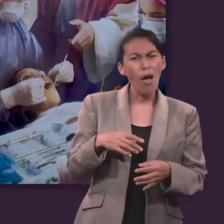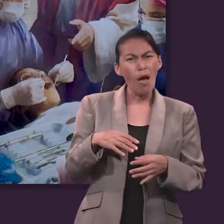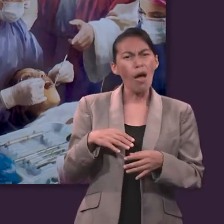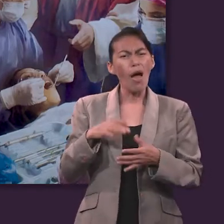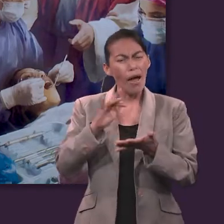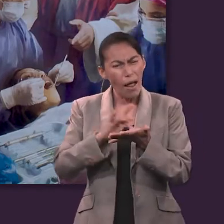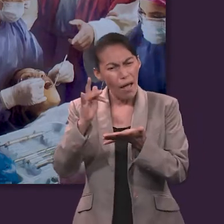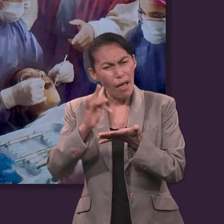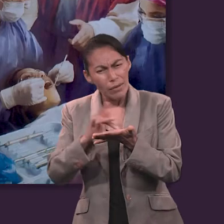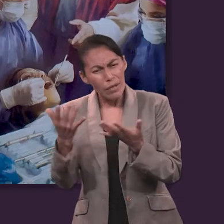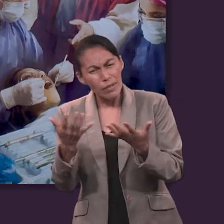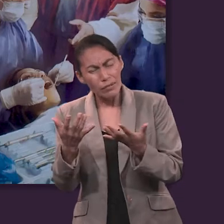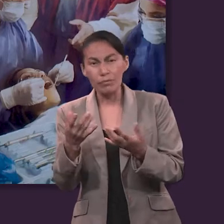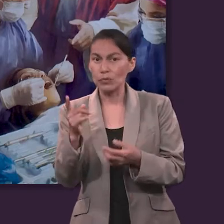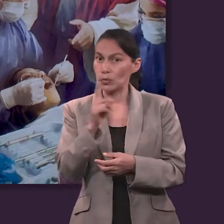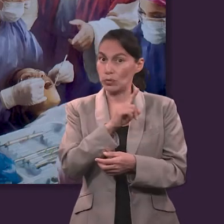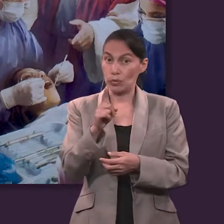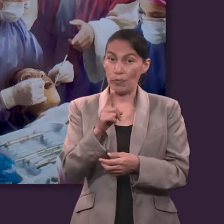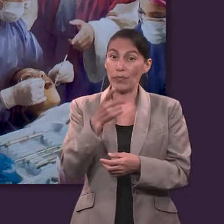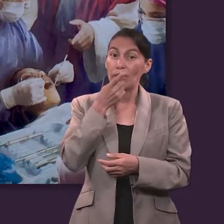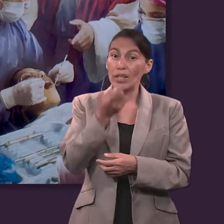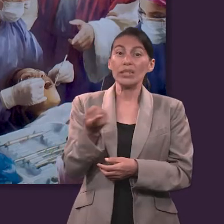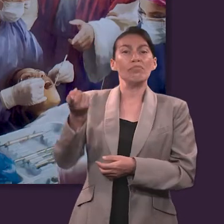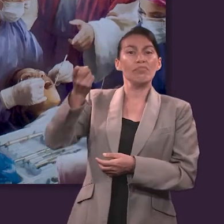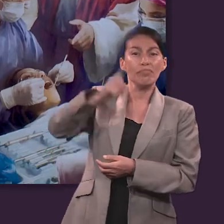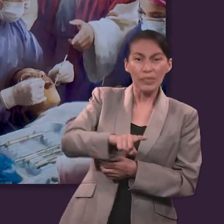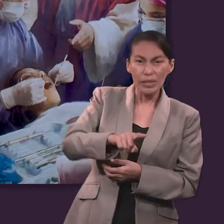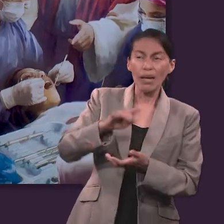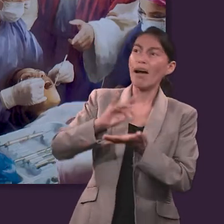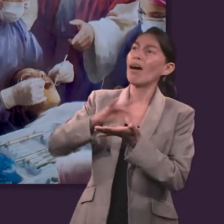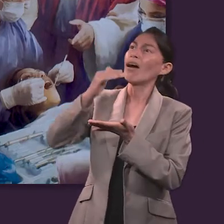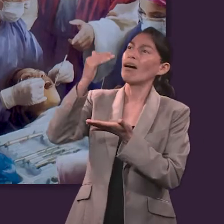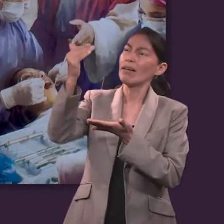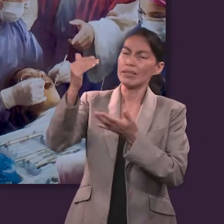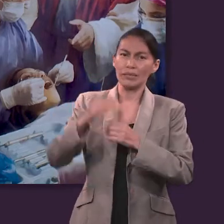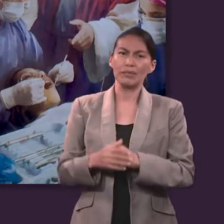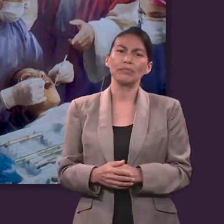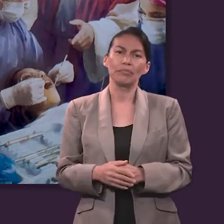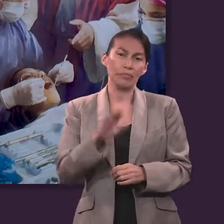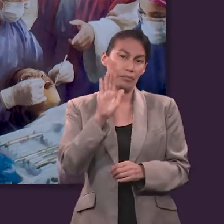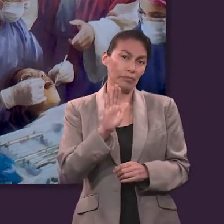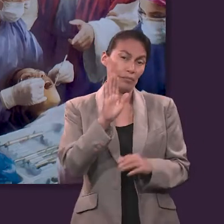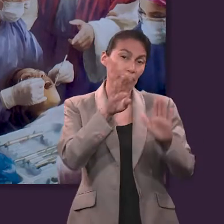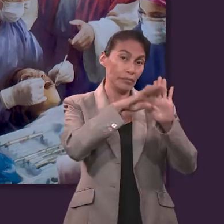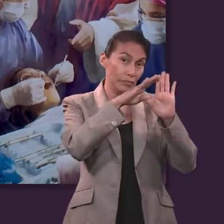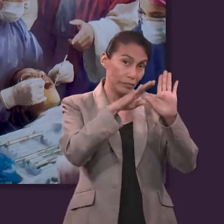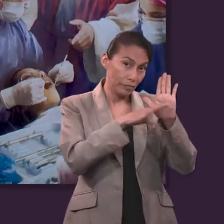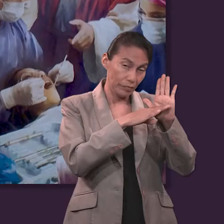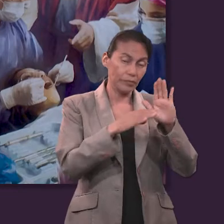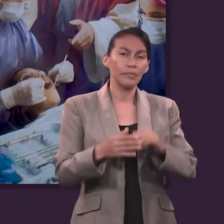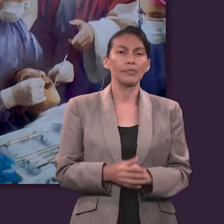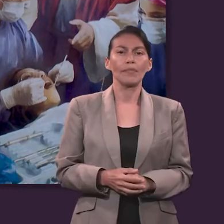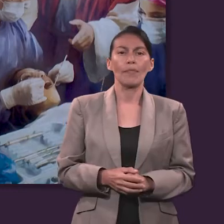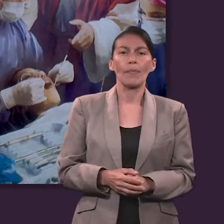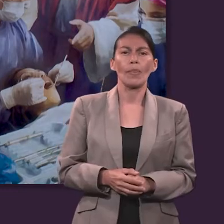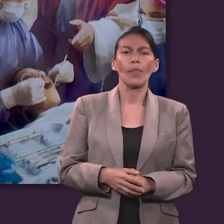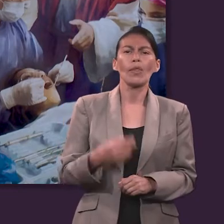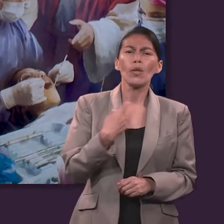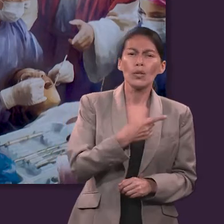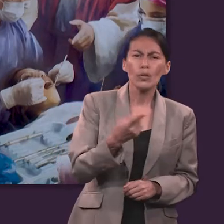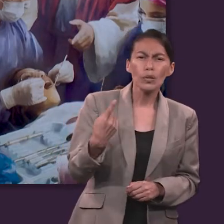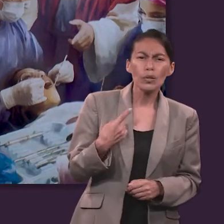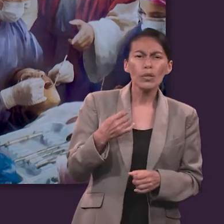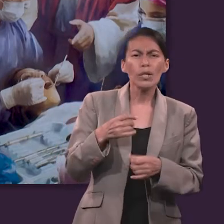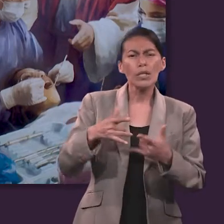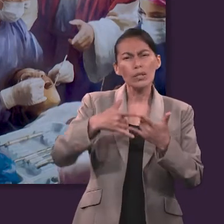un mandamiento de dar gratitud. Entonces, ¿qué tal cuando miramos la historia de Job, cuando